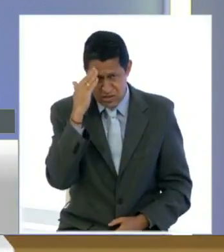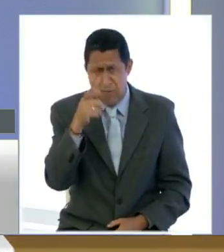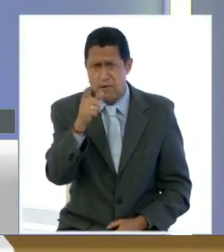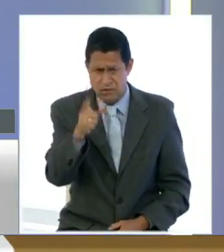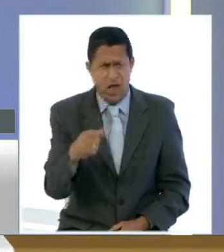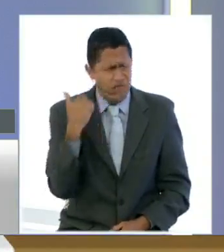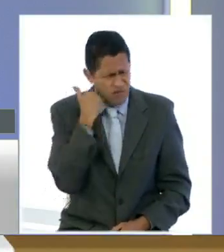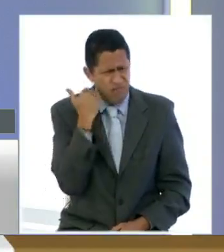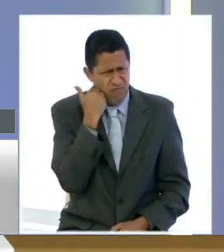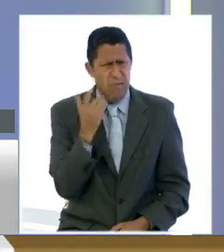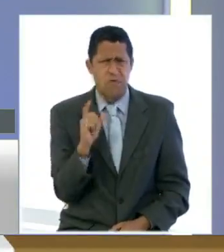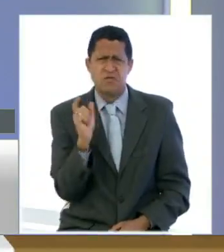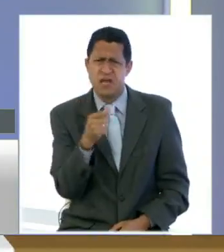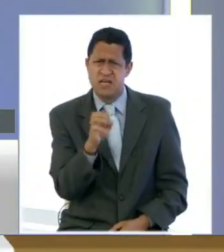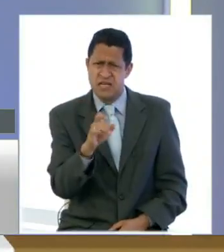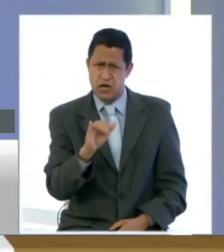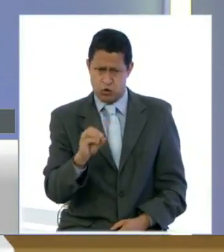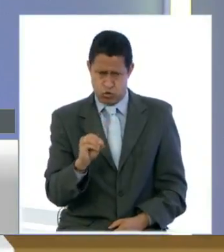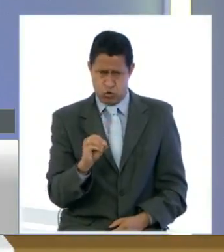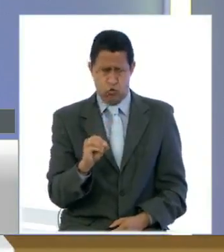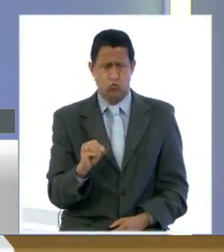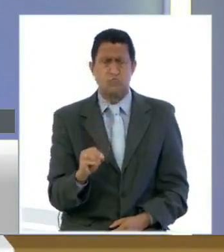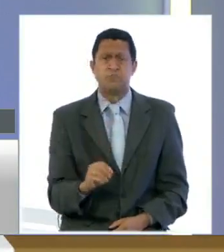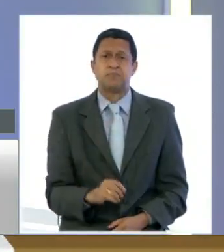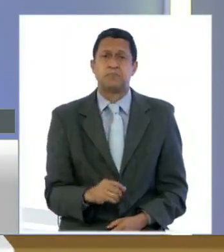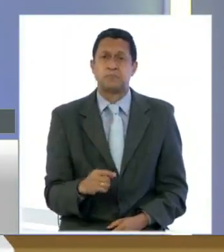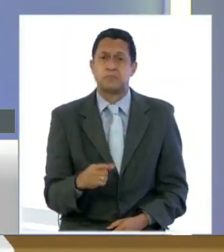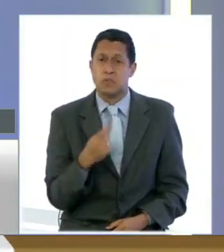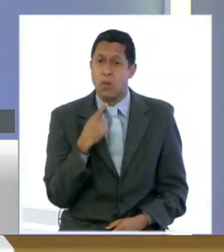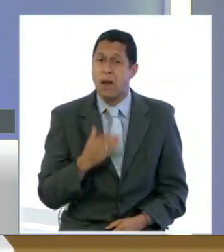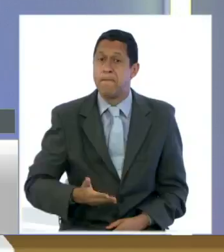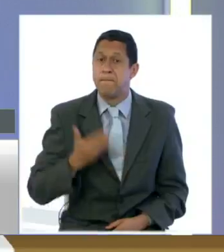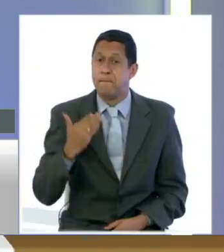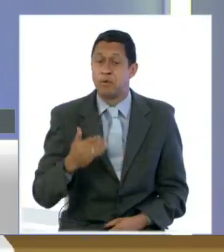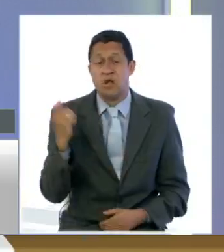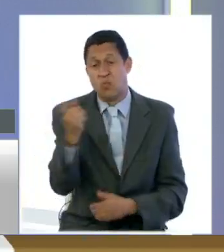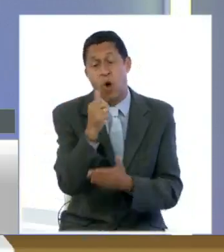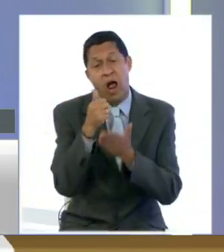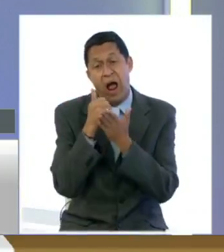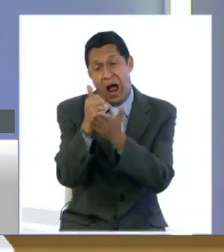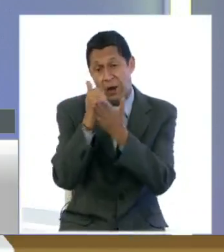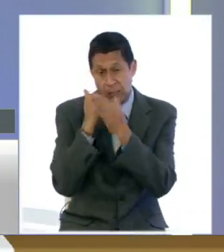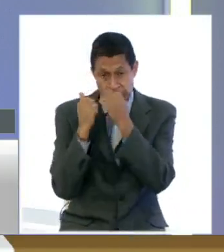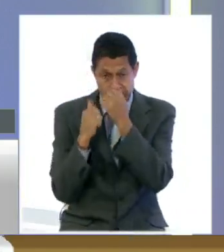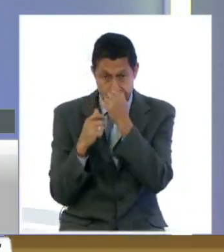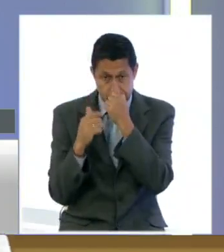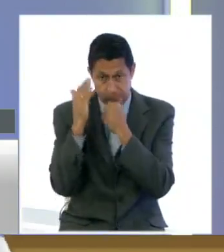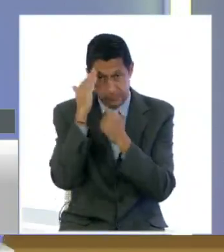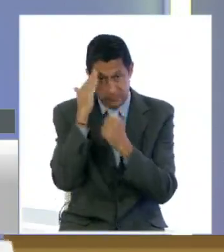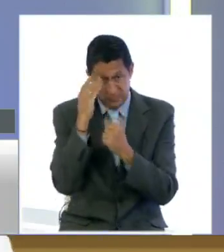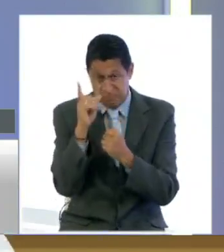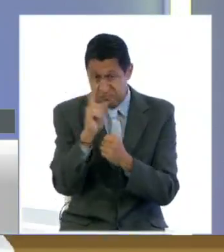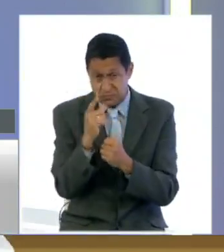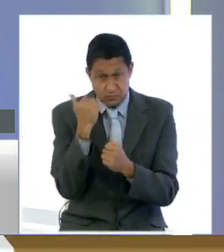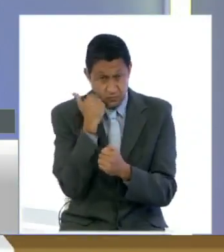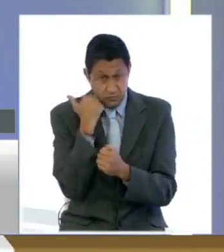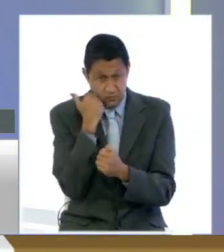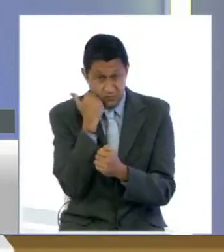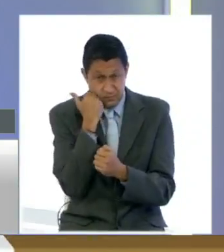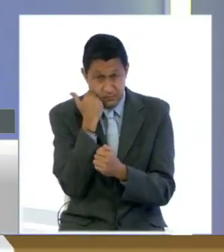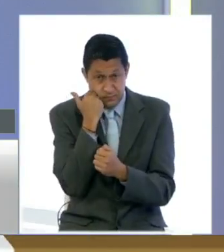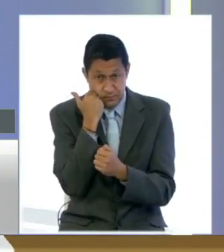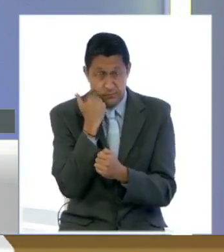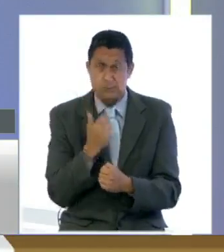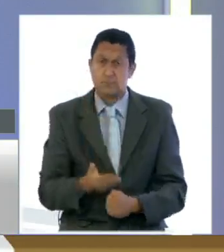condición celíaca o que tiene una intolerancia de ella, lo más importante es buscar ayuda y saber cómo poder hacer para no enfermarse, que es